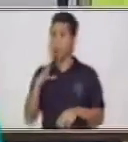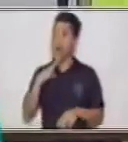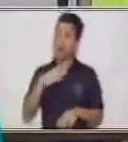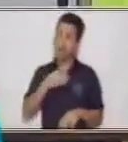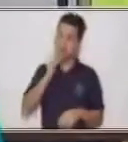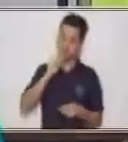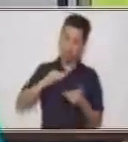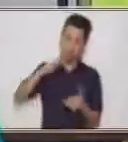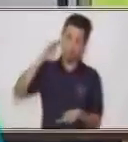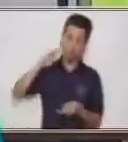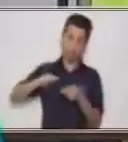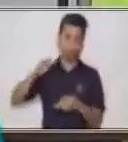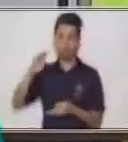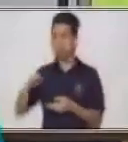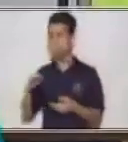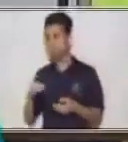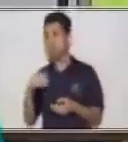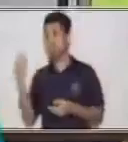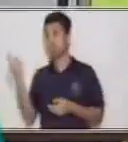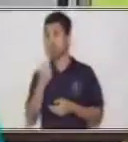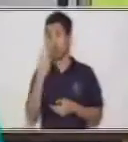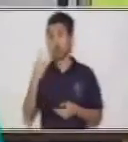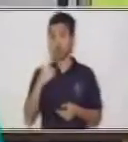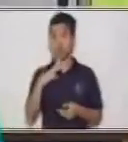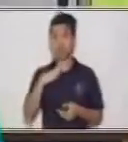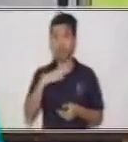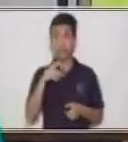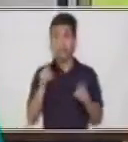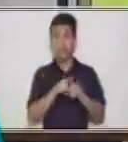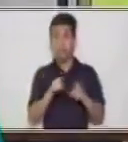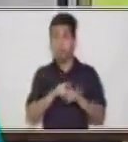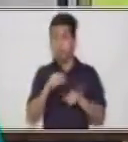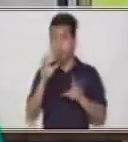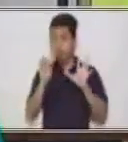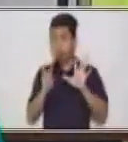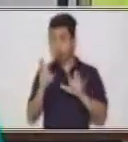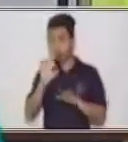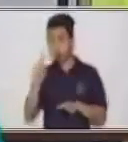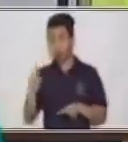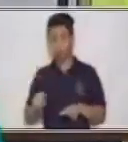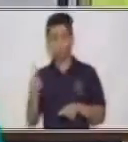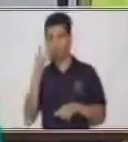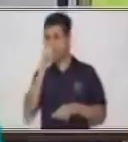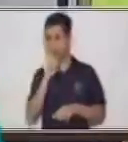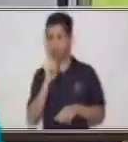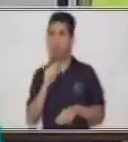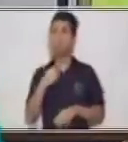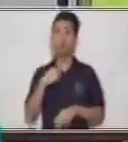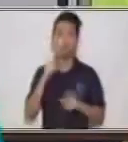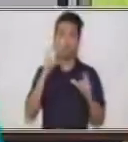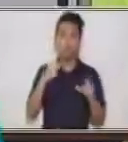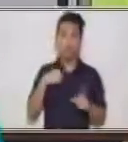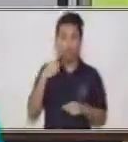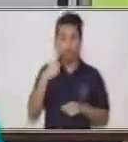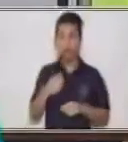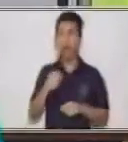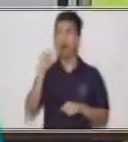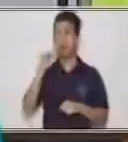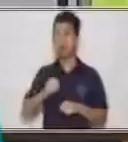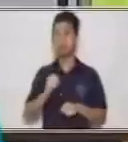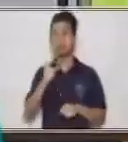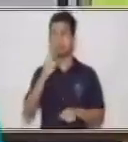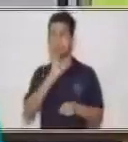grandes, hay vasos pequeños, no todos los vasos tienen la misma medida. Entonces tenemos que cuidar mucho de que sí lo tenga para